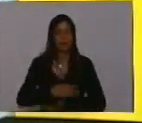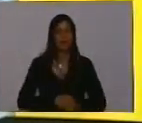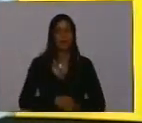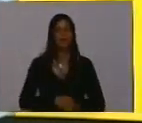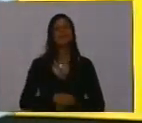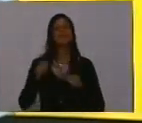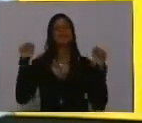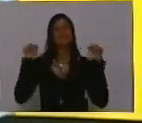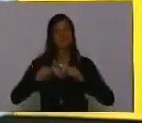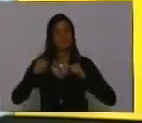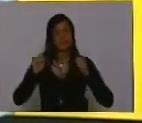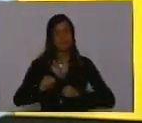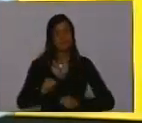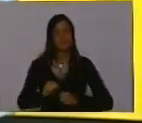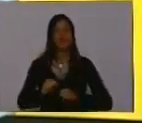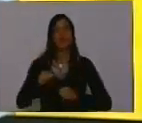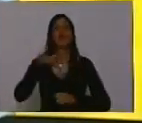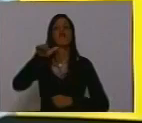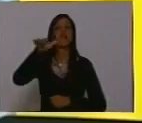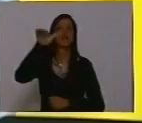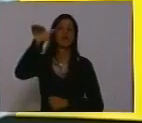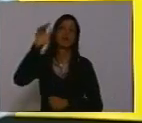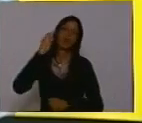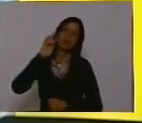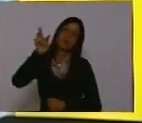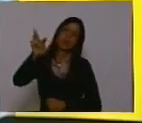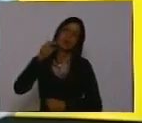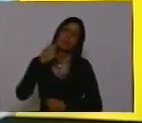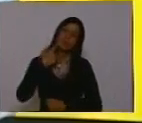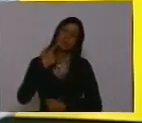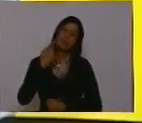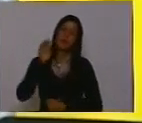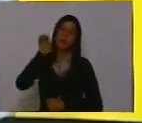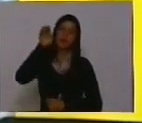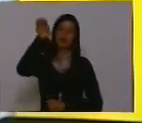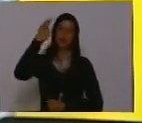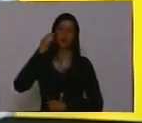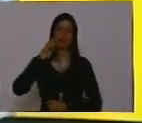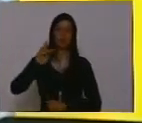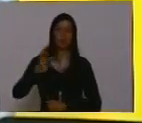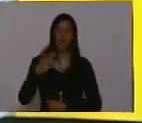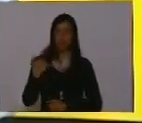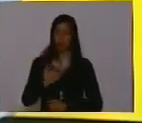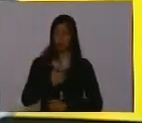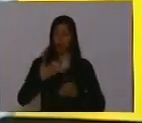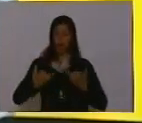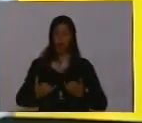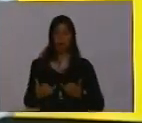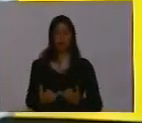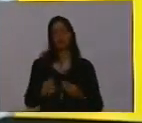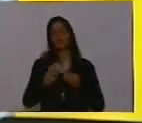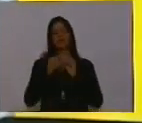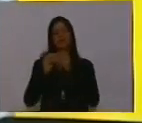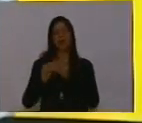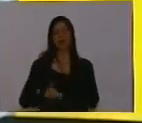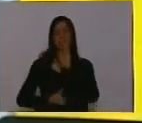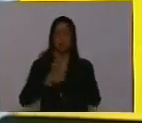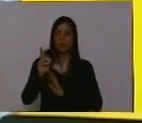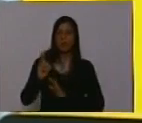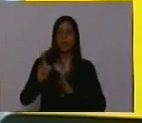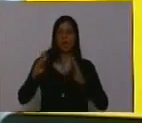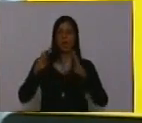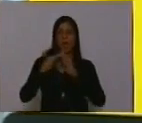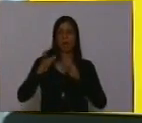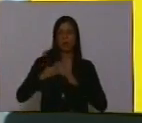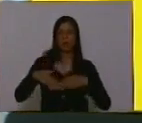sí, miramos al futuro, pero miramos al futuro construyéndolo, garantizando la vivienda joven